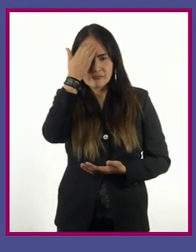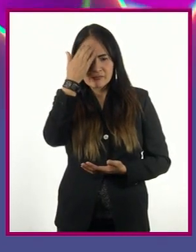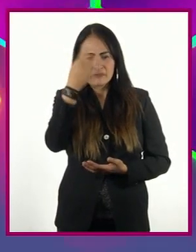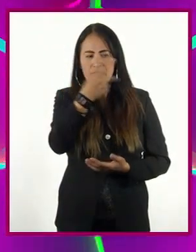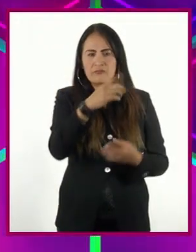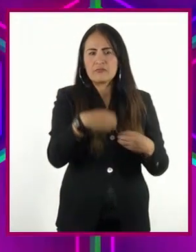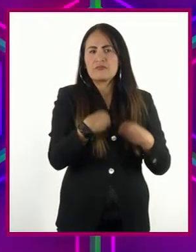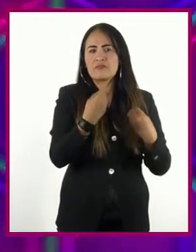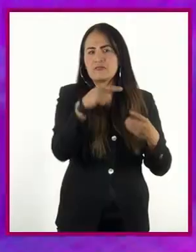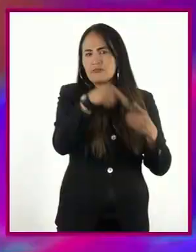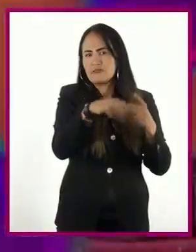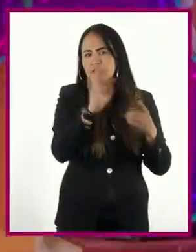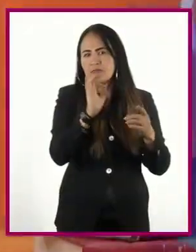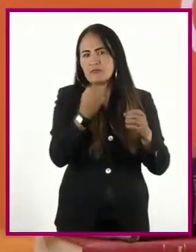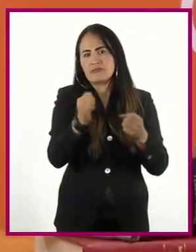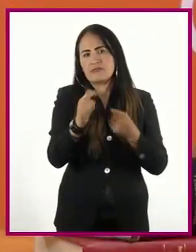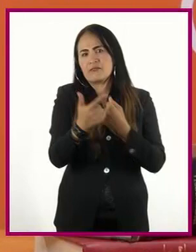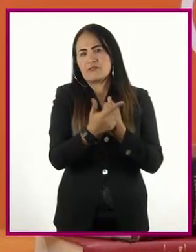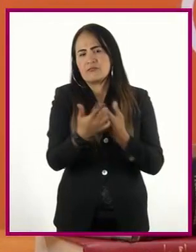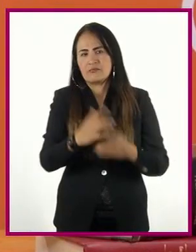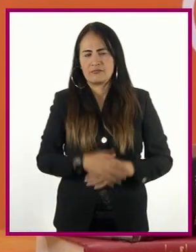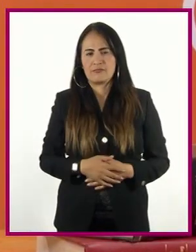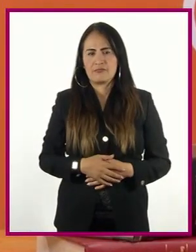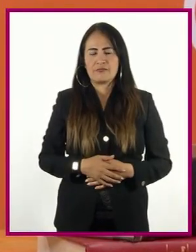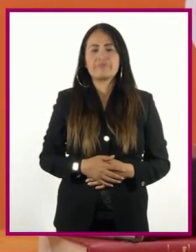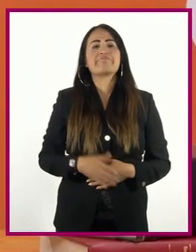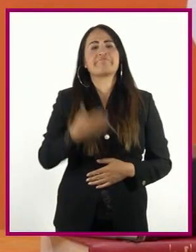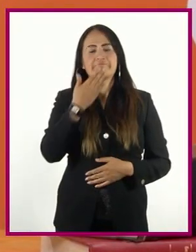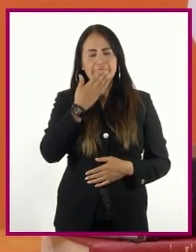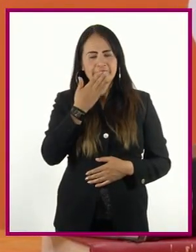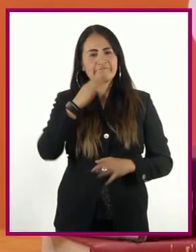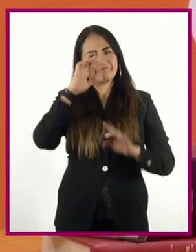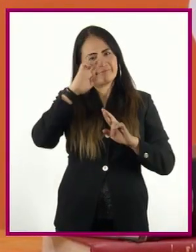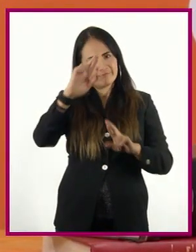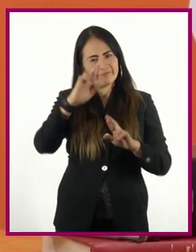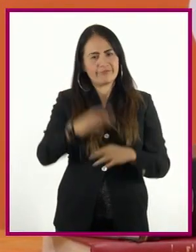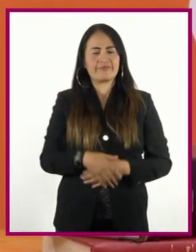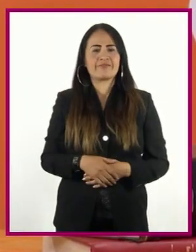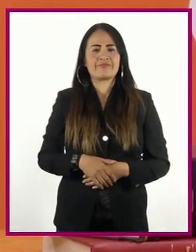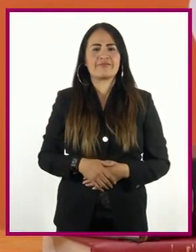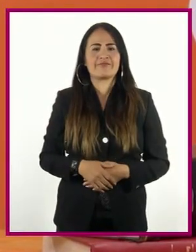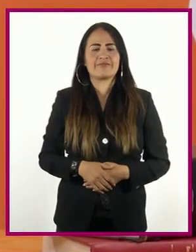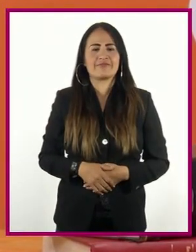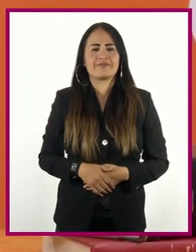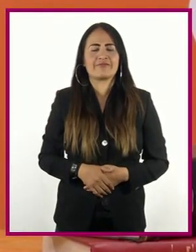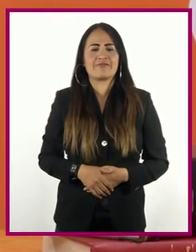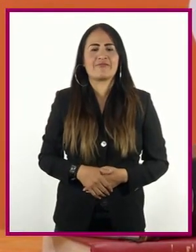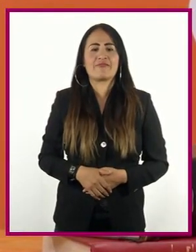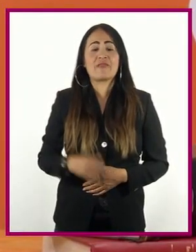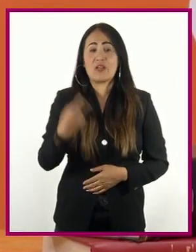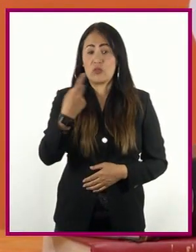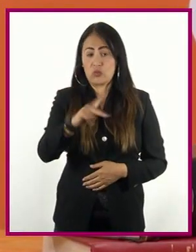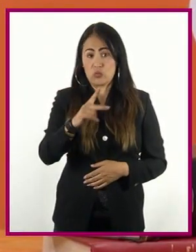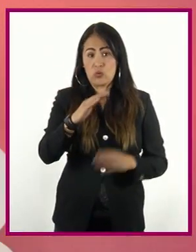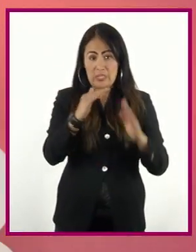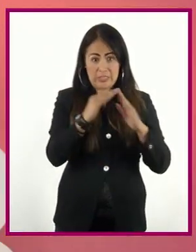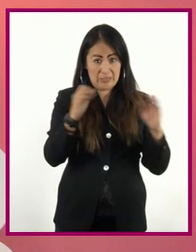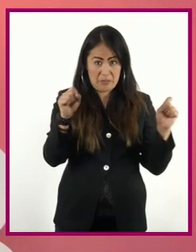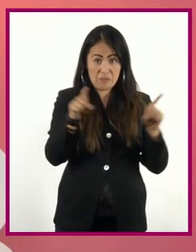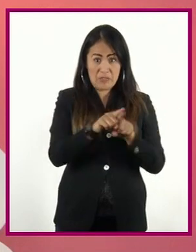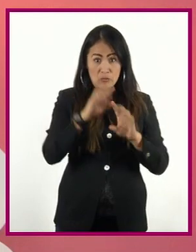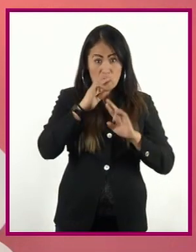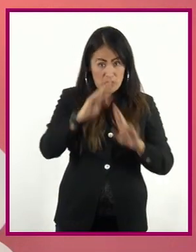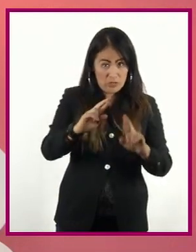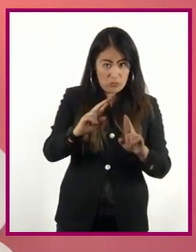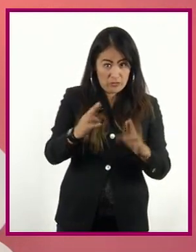alguien. Muy bien contestado. En casa, ¿coincidieron sus respuestas con las que dijo Enrique?